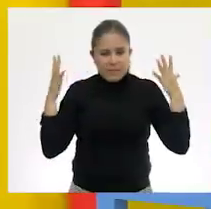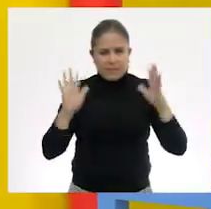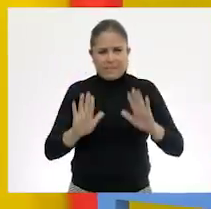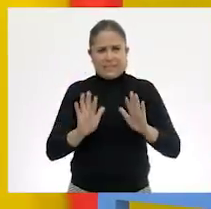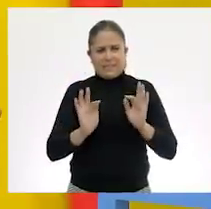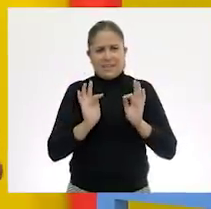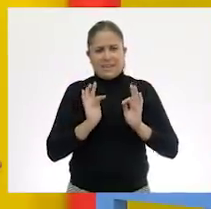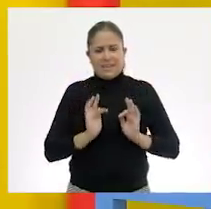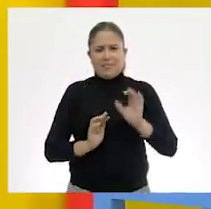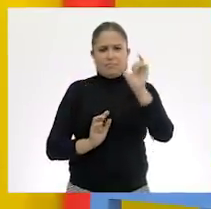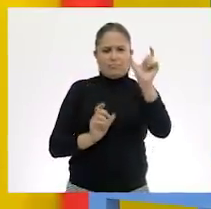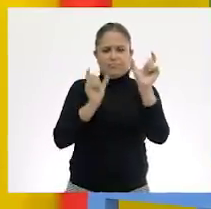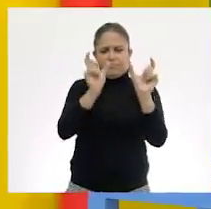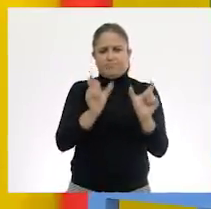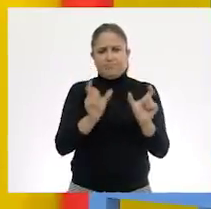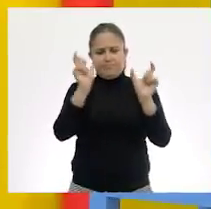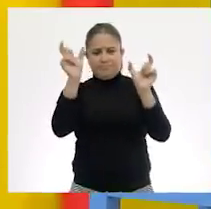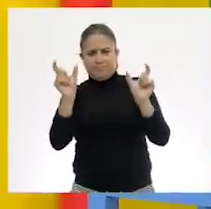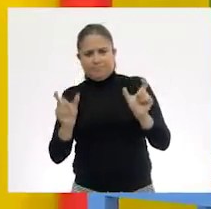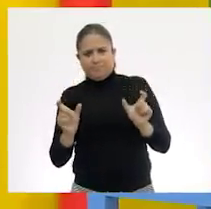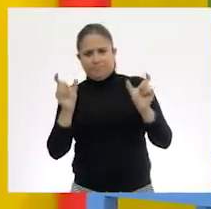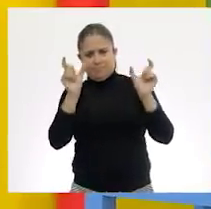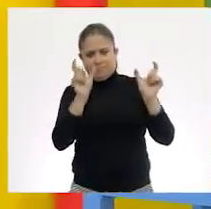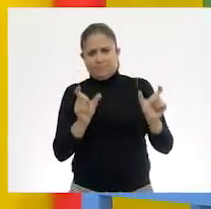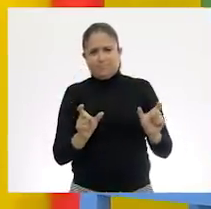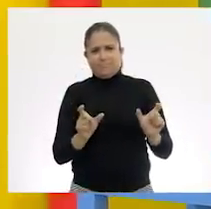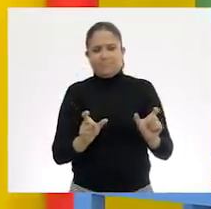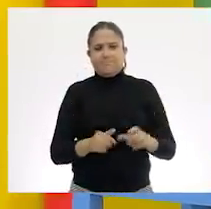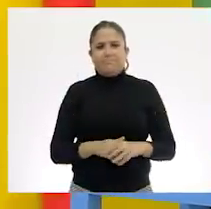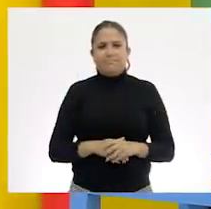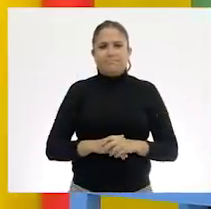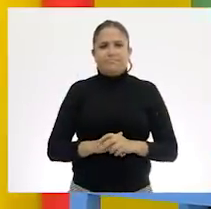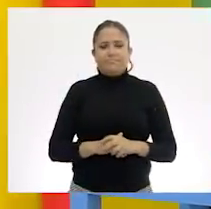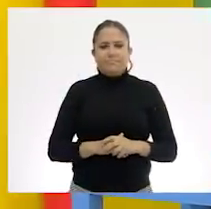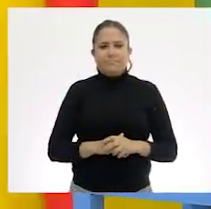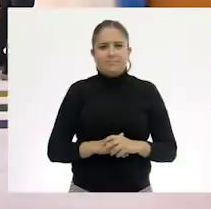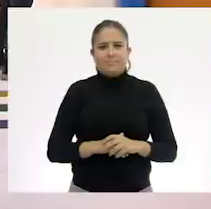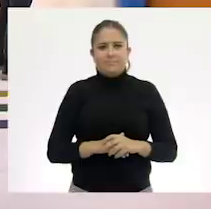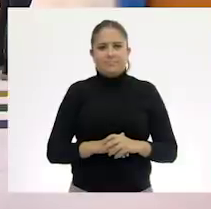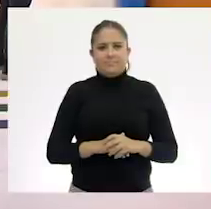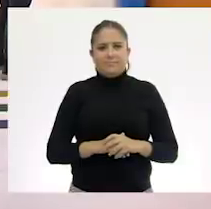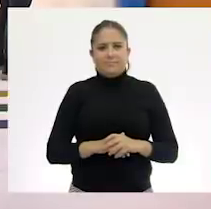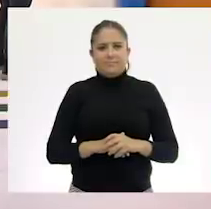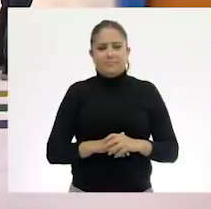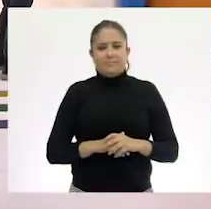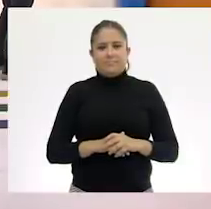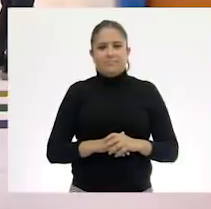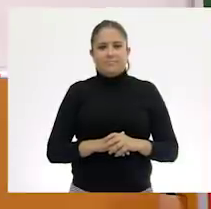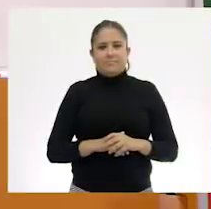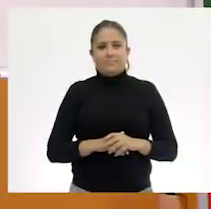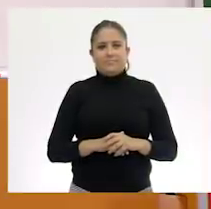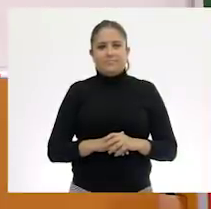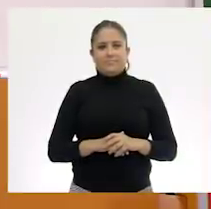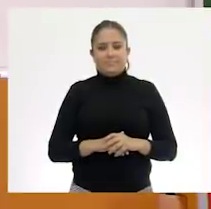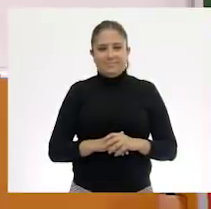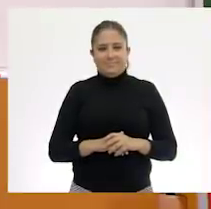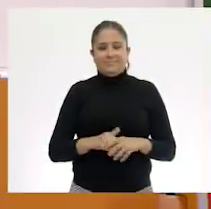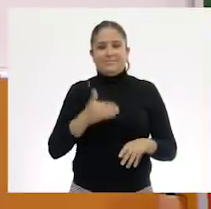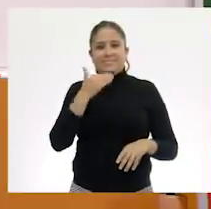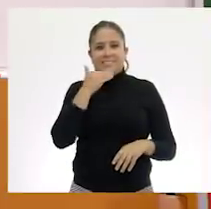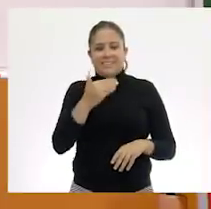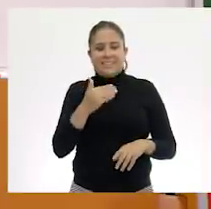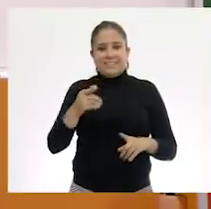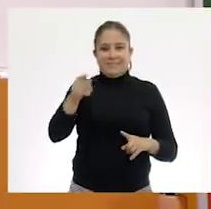igual te damos un poquito más, no te preocupes, tranquilo, pero hay que hacerlo lo más rápido que puedas. De acuerdo, muy bien. También los marcadores, sí, pues sí,